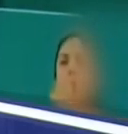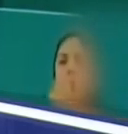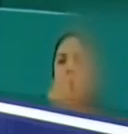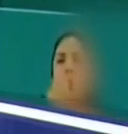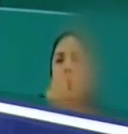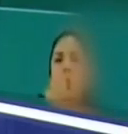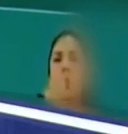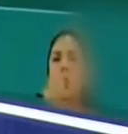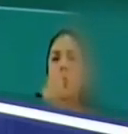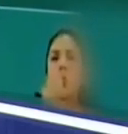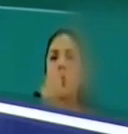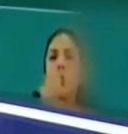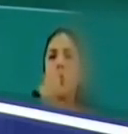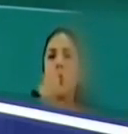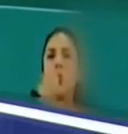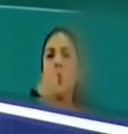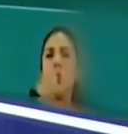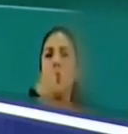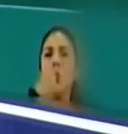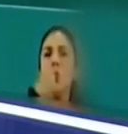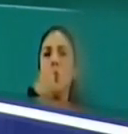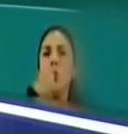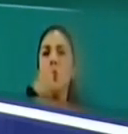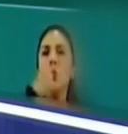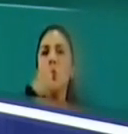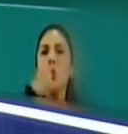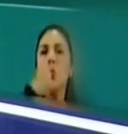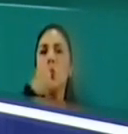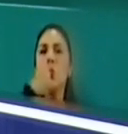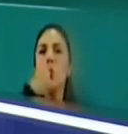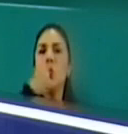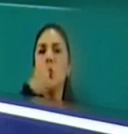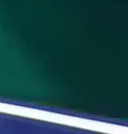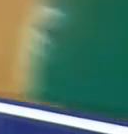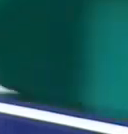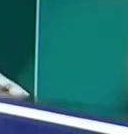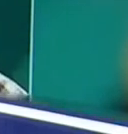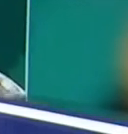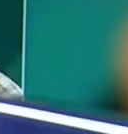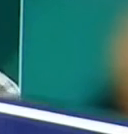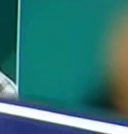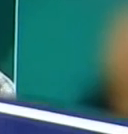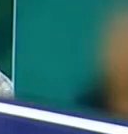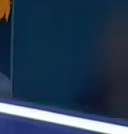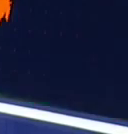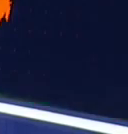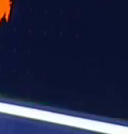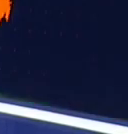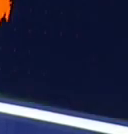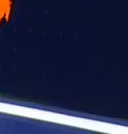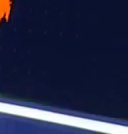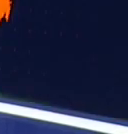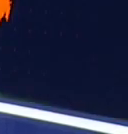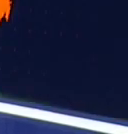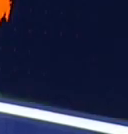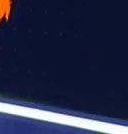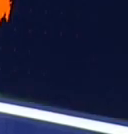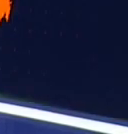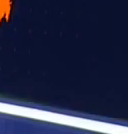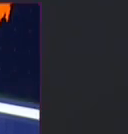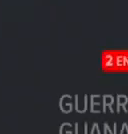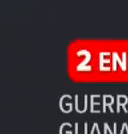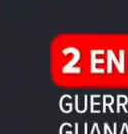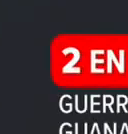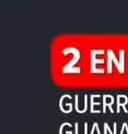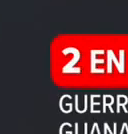se consigue. Y fundamentalmente por esa razón, la propuesta de la Secretaría de Salud del Gobierno Federal